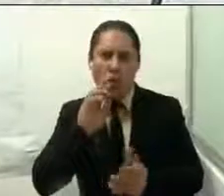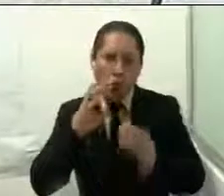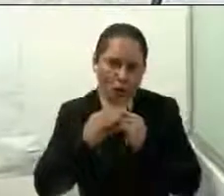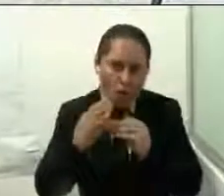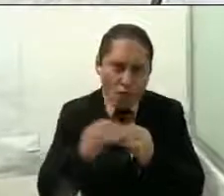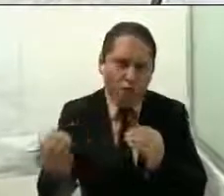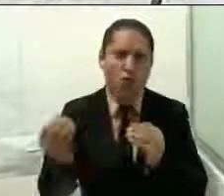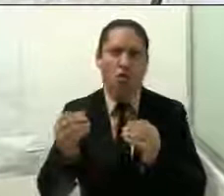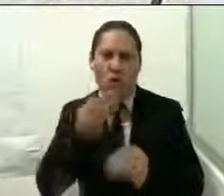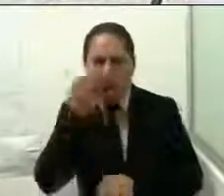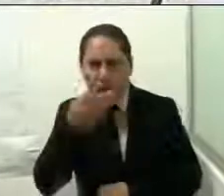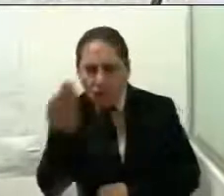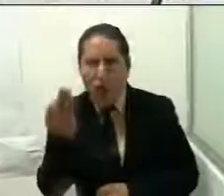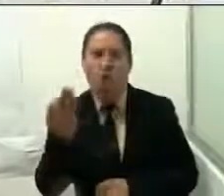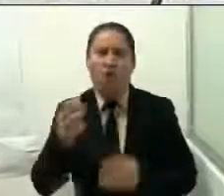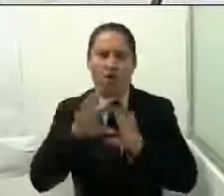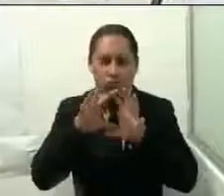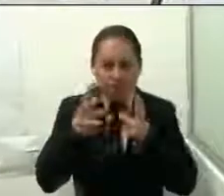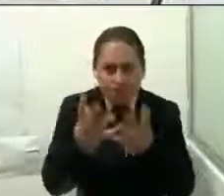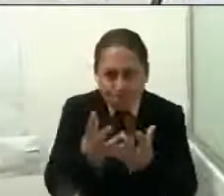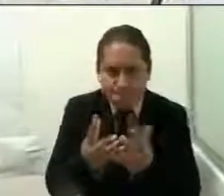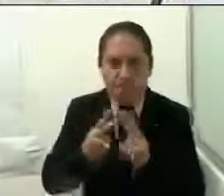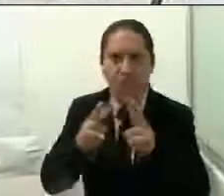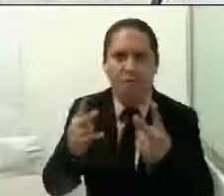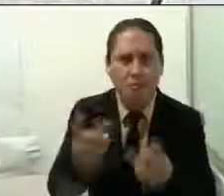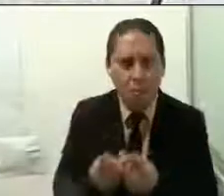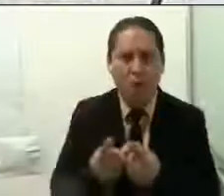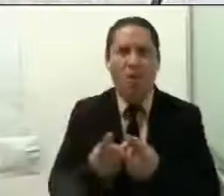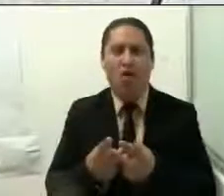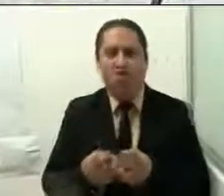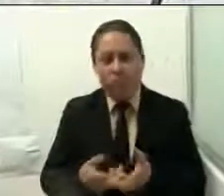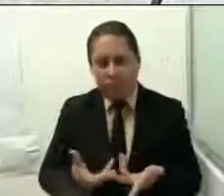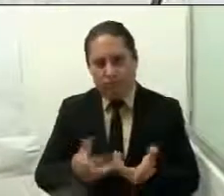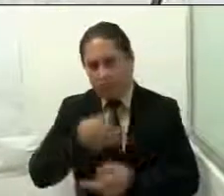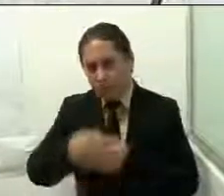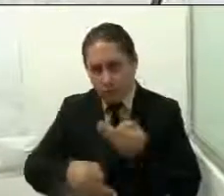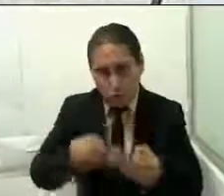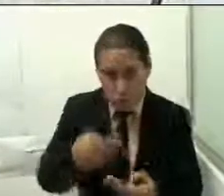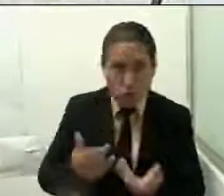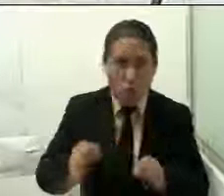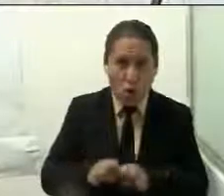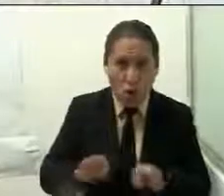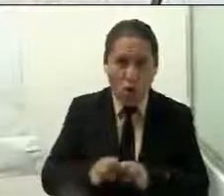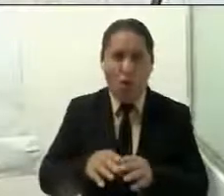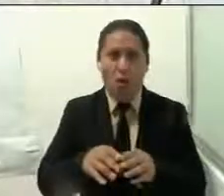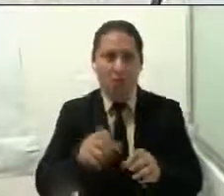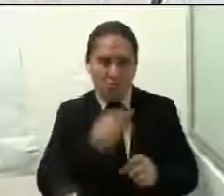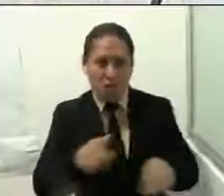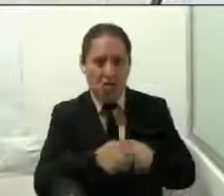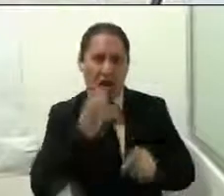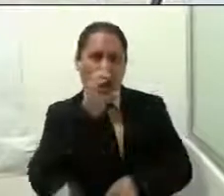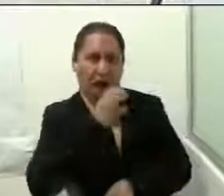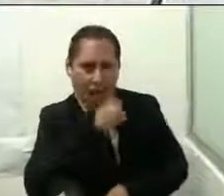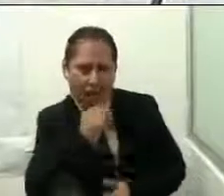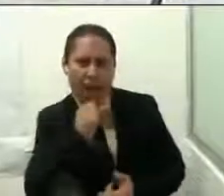flores hortalizas y agroindustriales acorde a la vocación y clima apropiado para